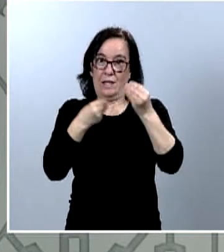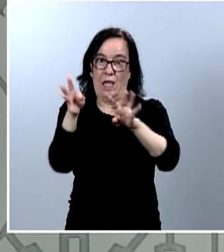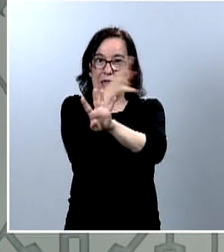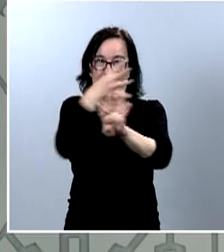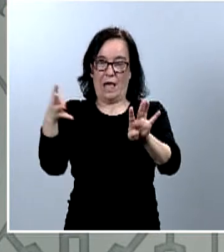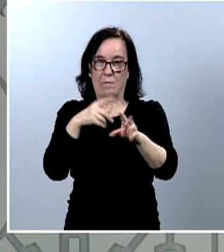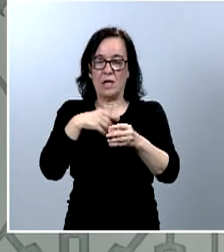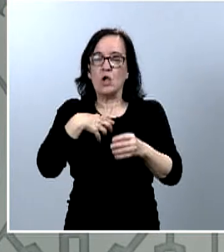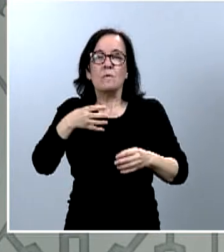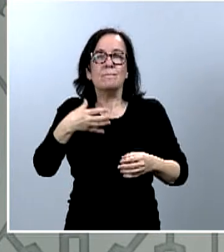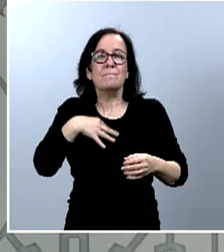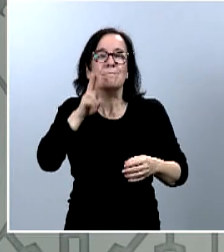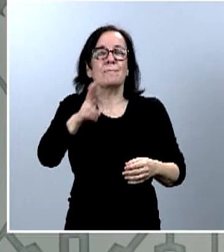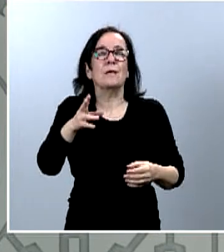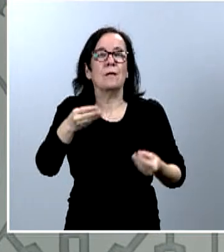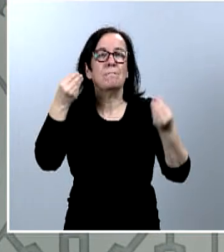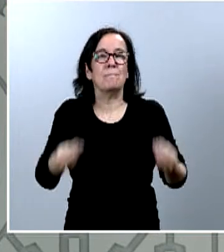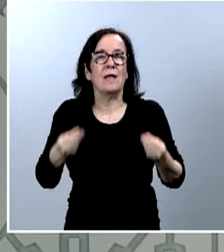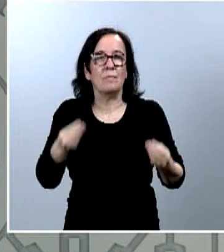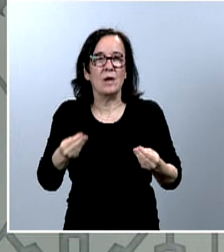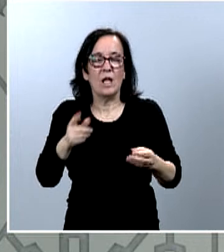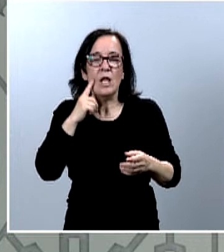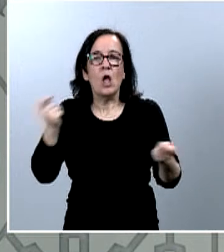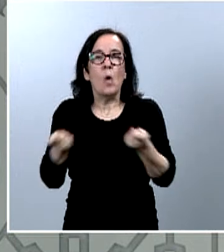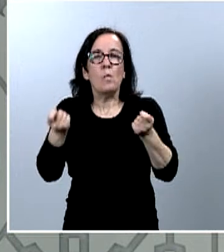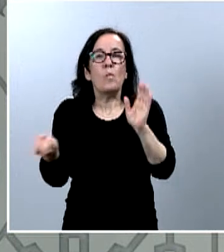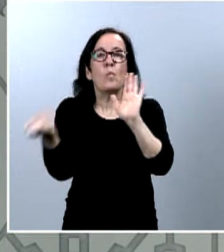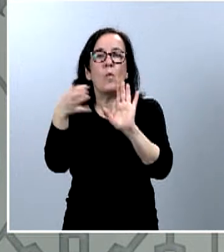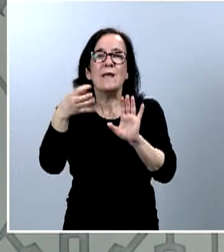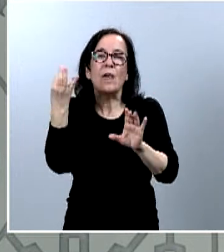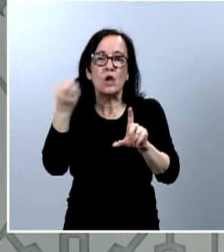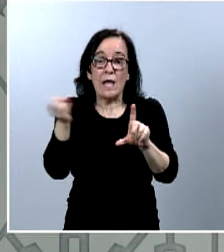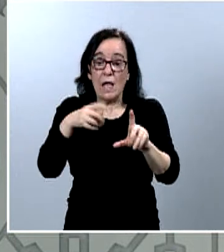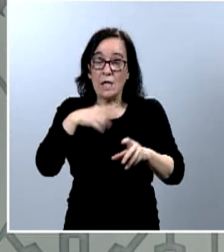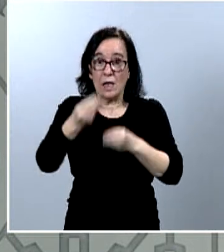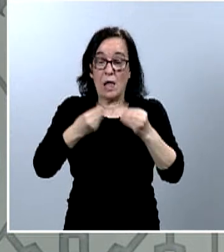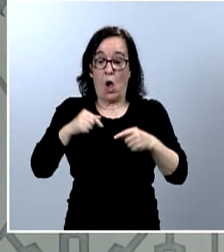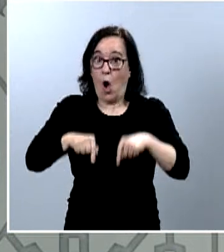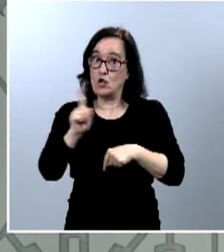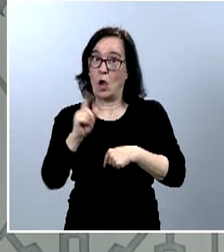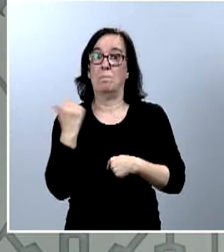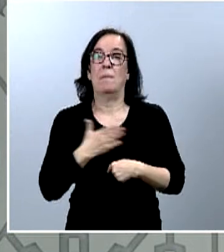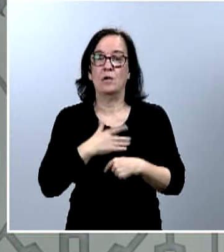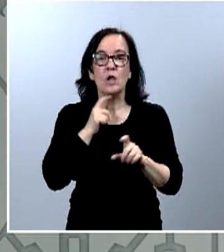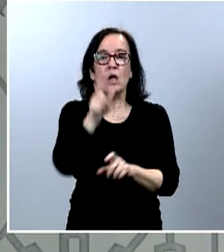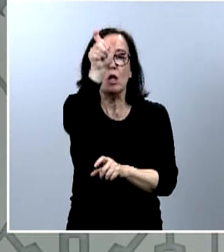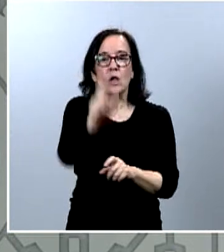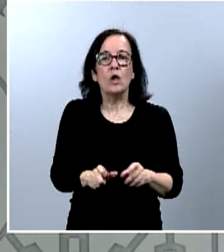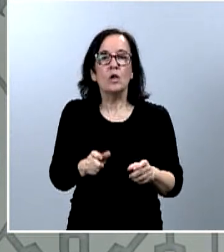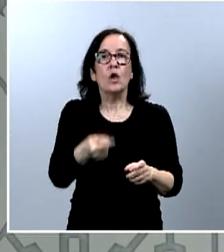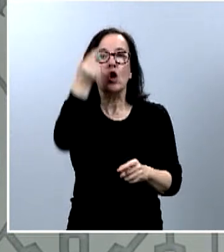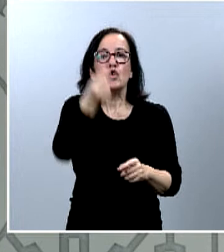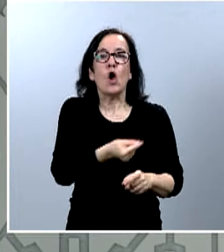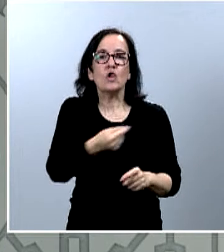ver lo que ha sido publicado finalmente, pero en principio si no es hoy será mañana, una columna con el total de positivos, sean